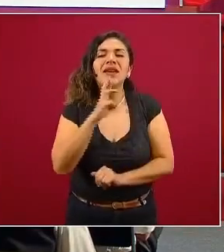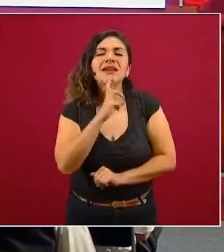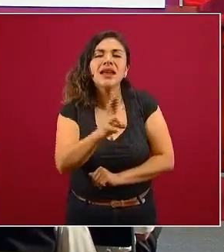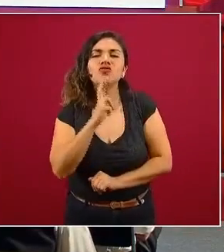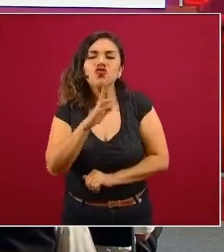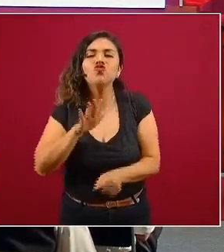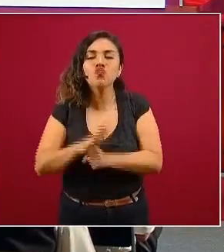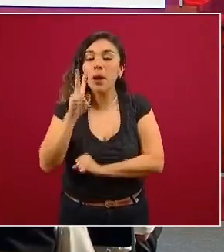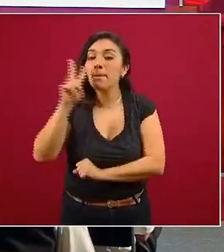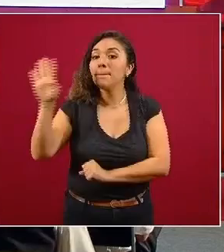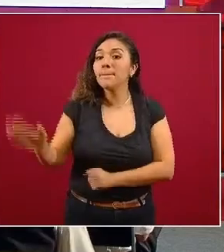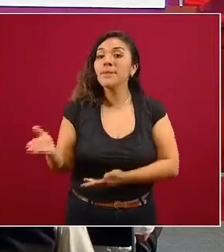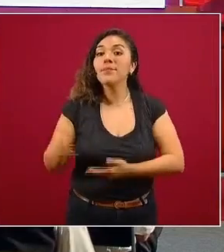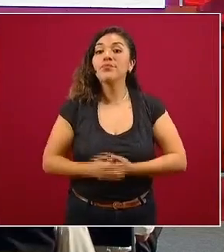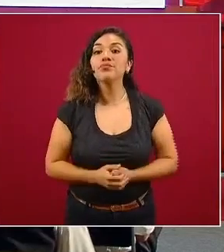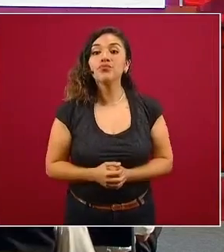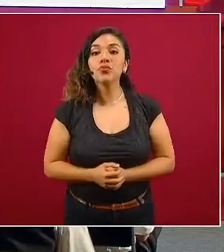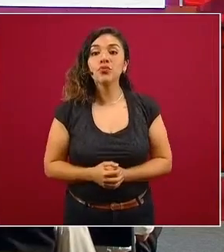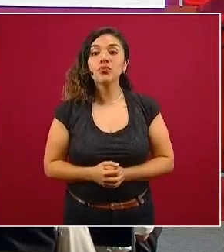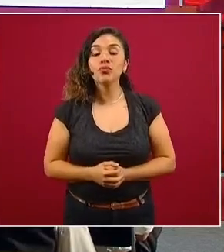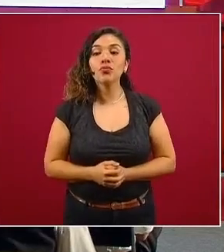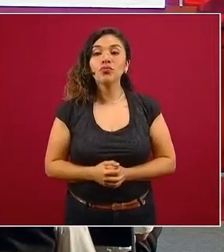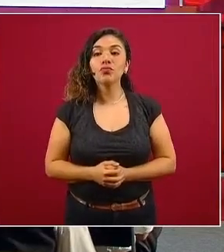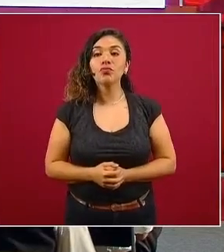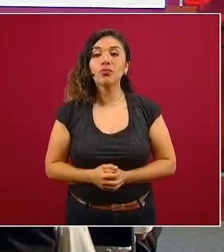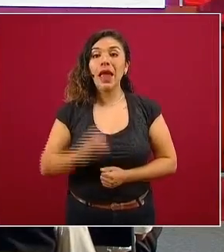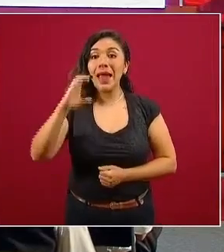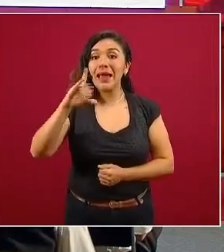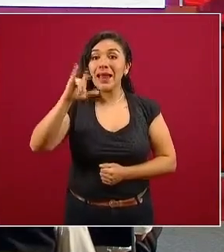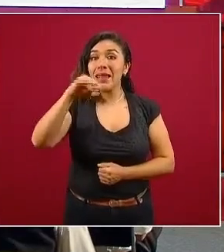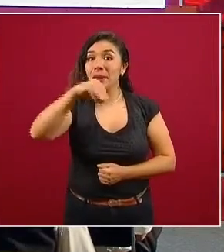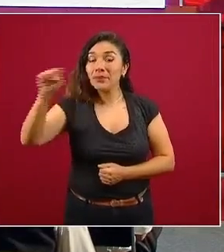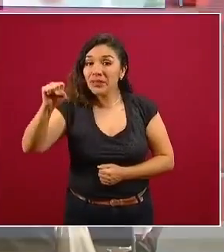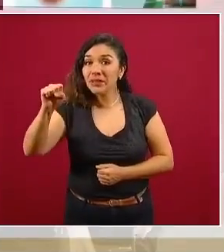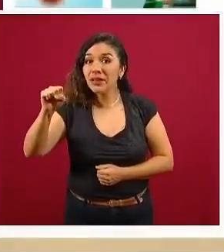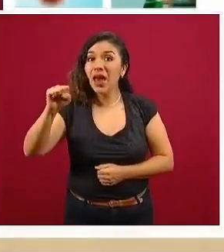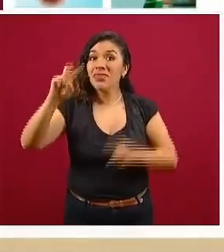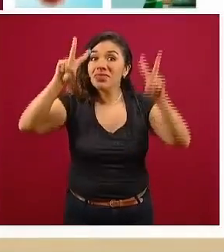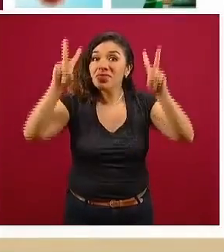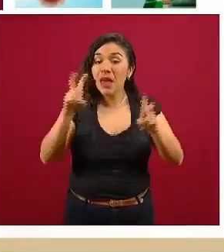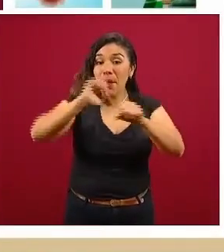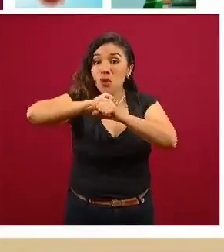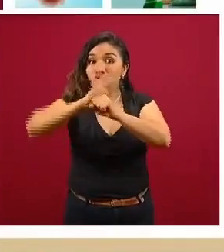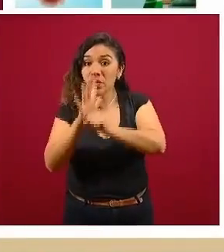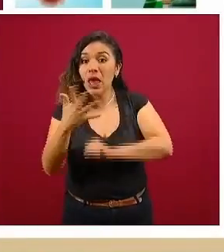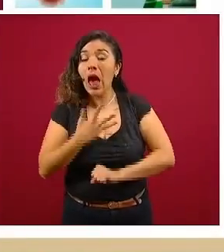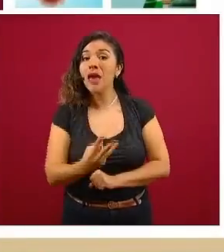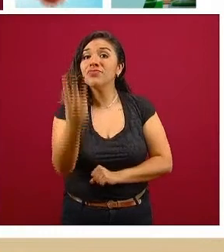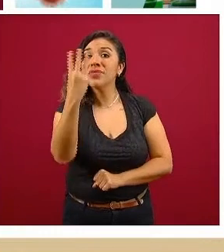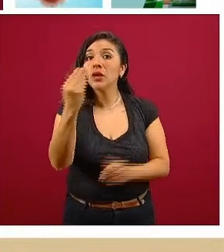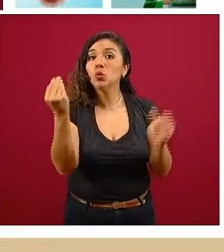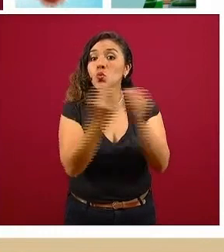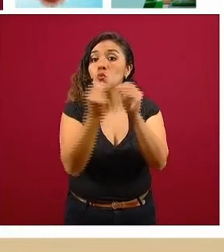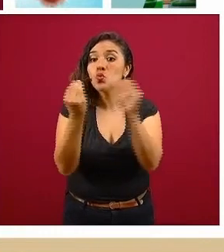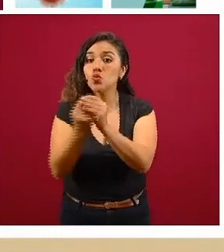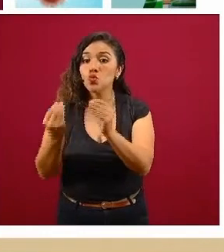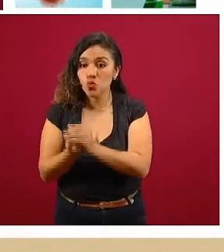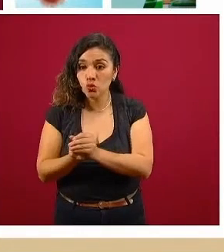resultados. En relación a CLIMS y COVID, tenemos 3 cursos que